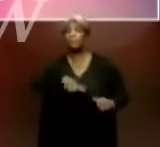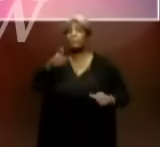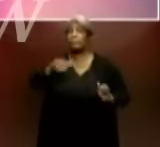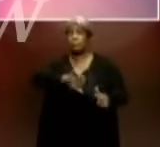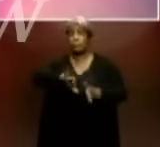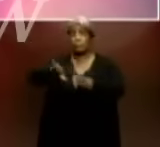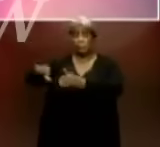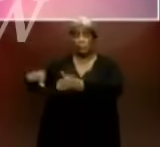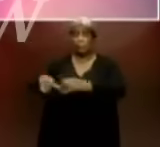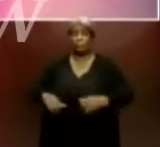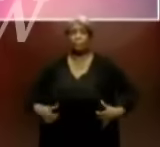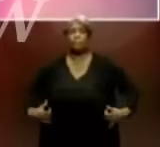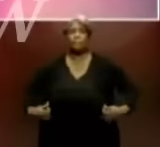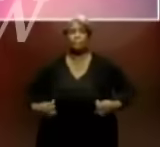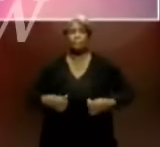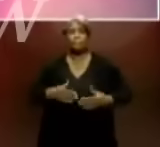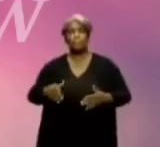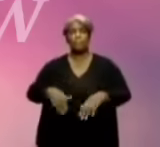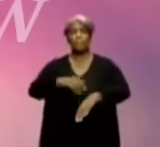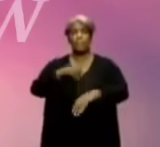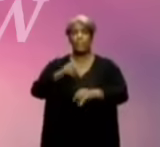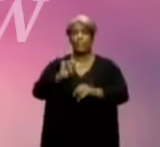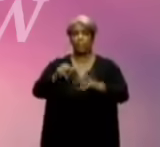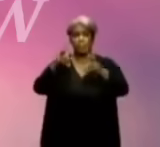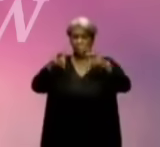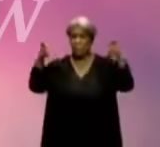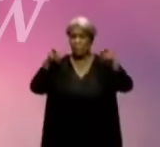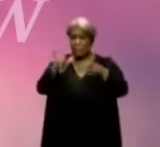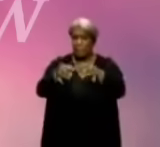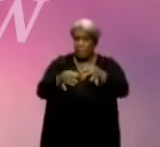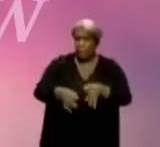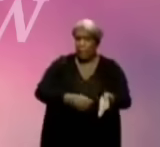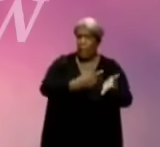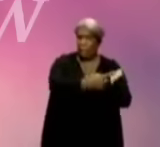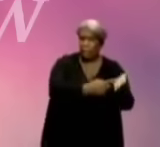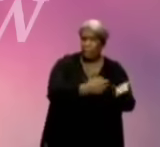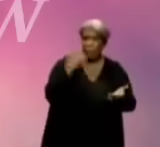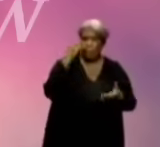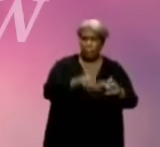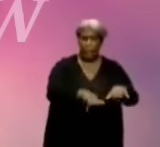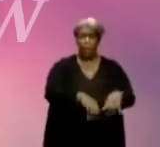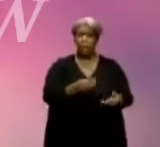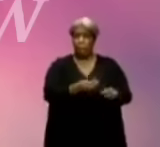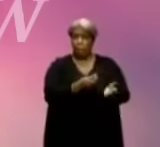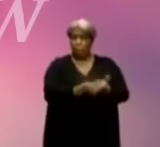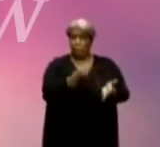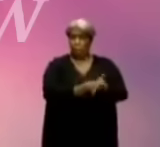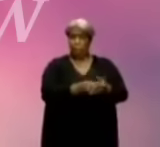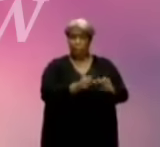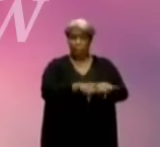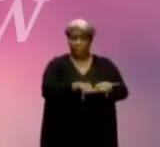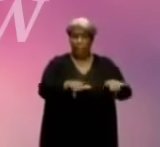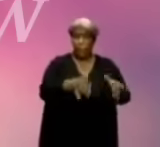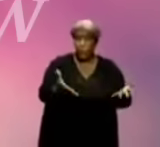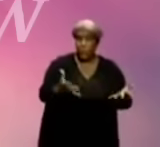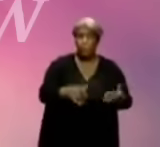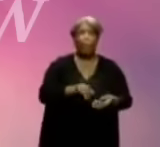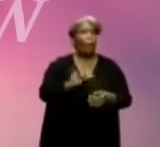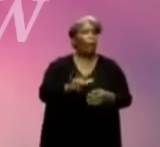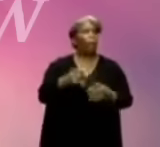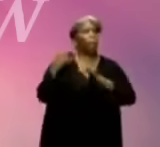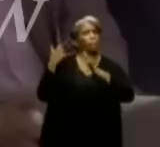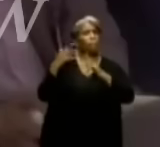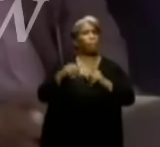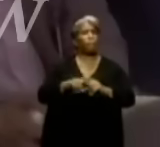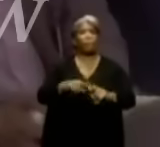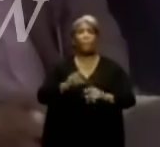si me puede hacer una comunicación advirtiéndome sobre ese tema, pues yo lo vería con la superintendencia. Lo importante es que eso no ha habido ninguna